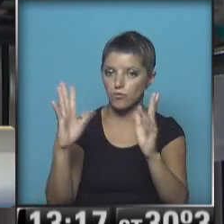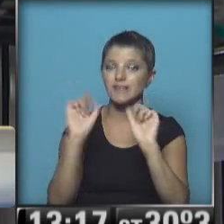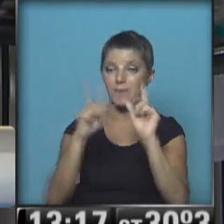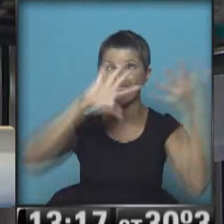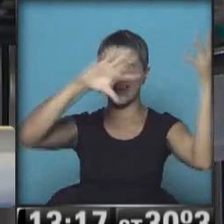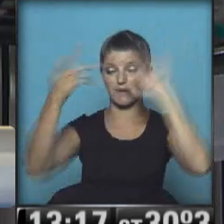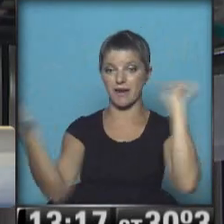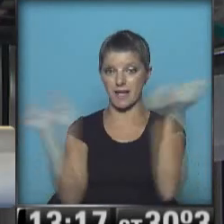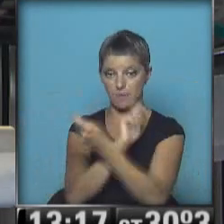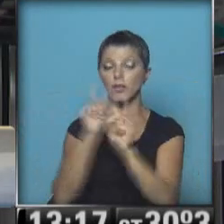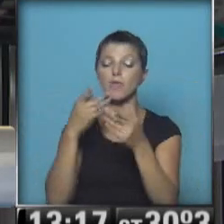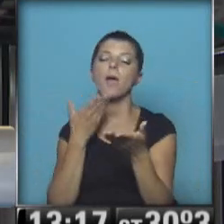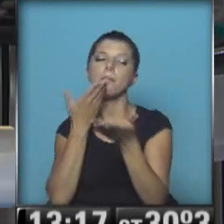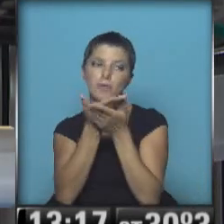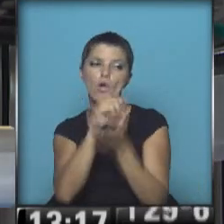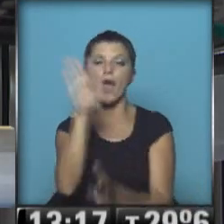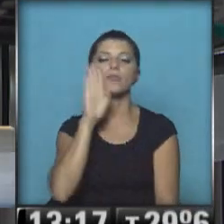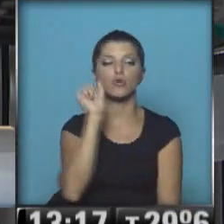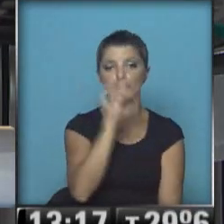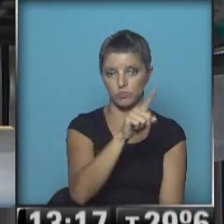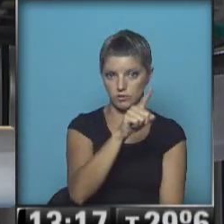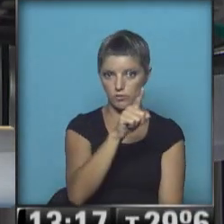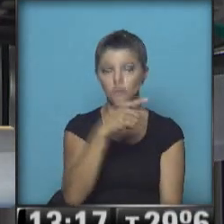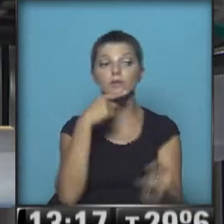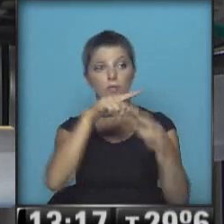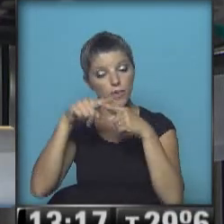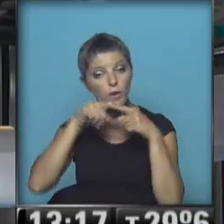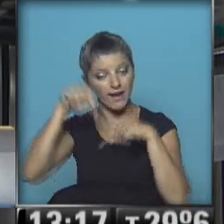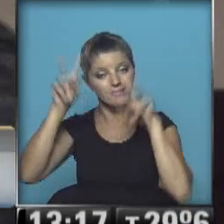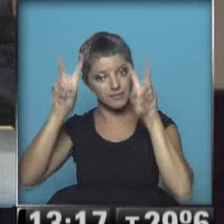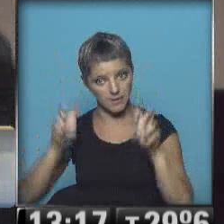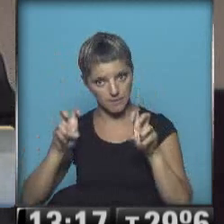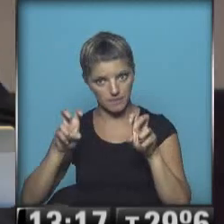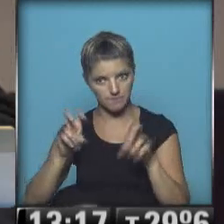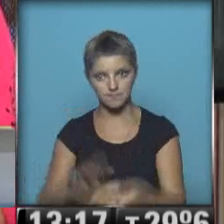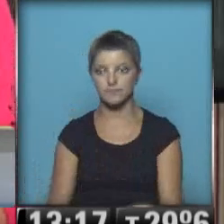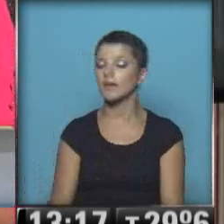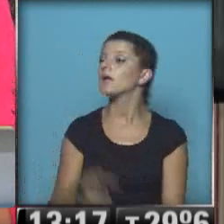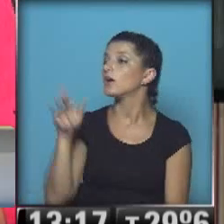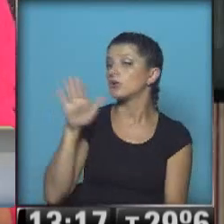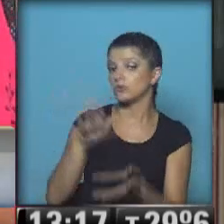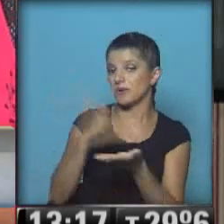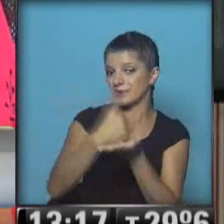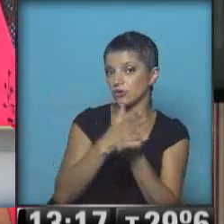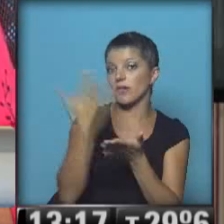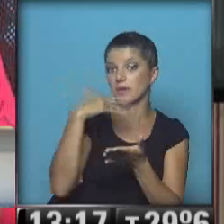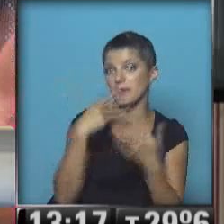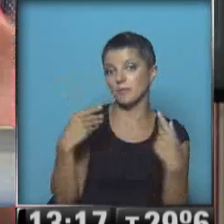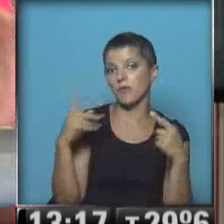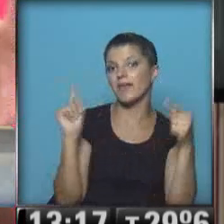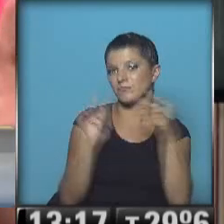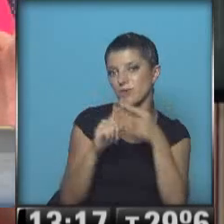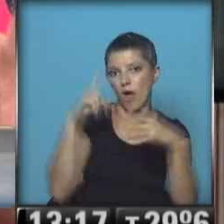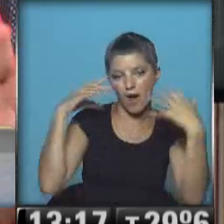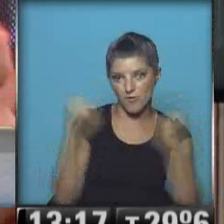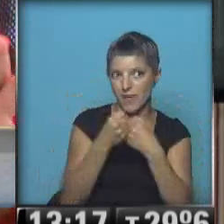climático pidió le pidió a Estados Unidos discutir y plantear y después es el campo donde más se pueden aproximar no es c después